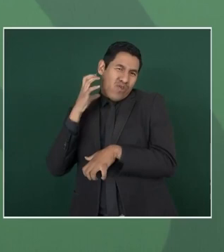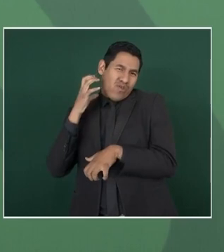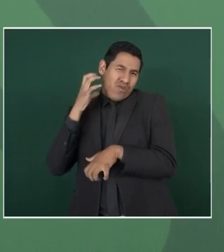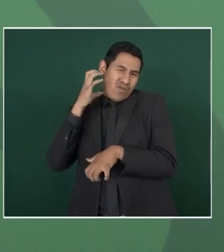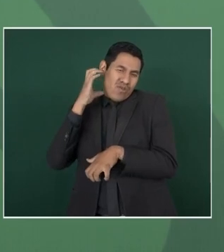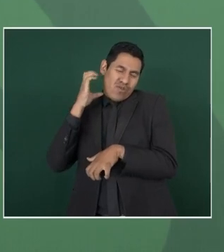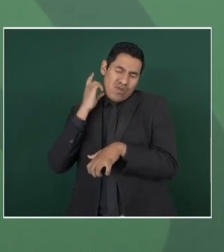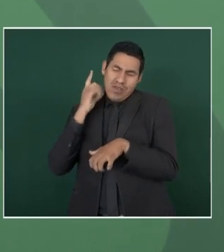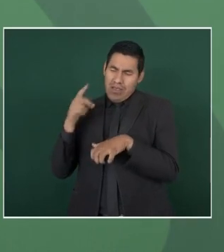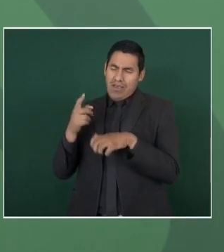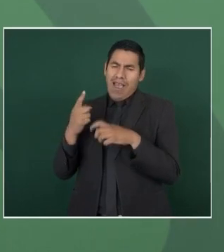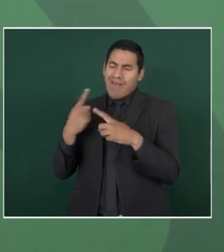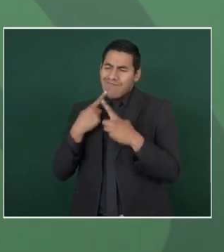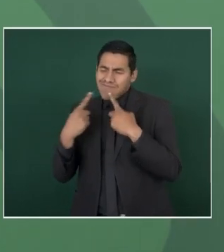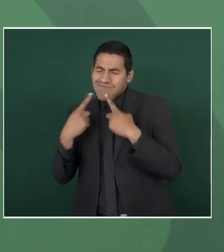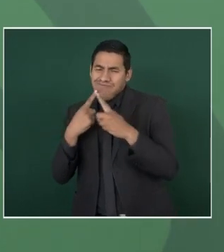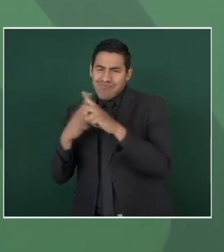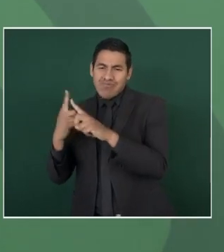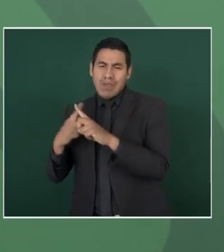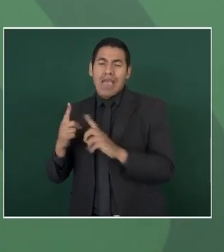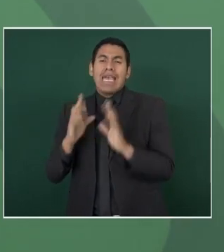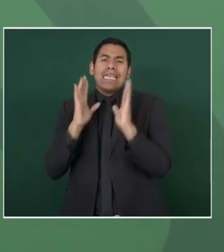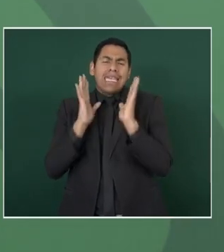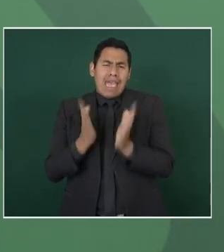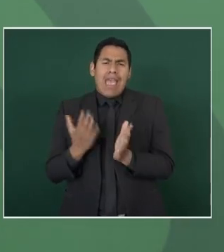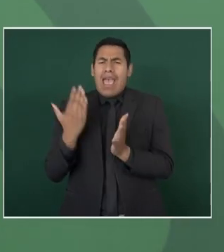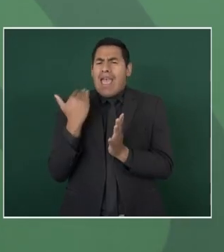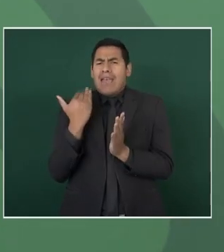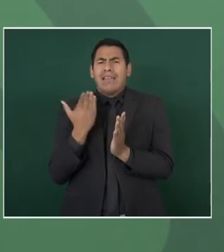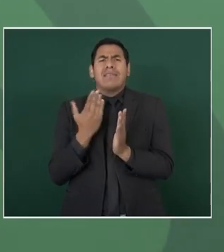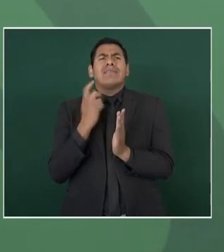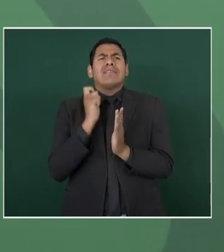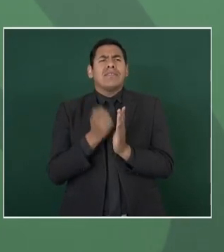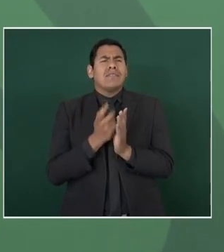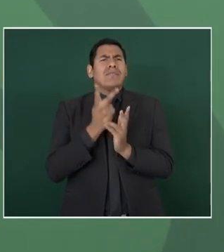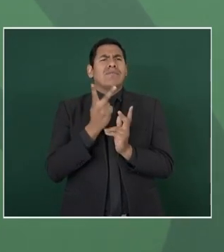Hay una consulta a todos los